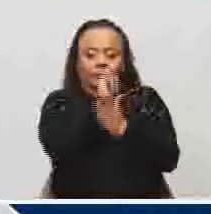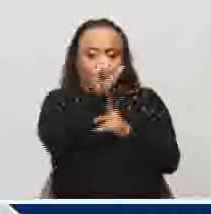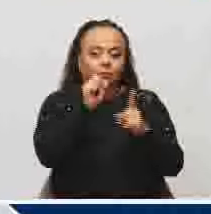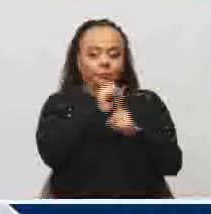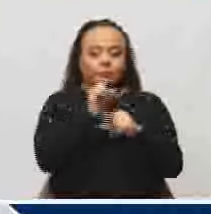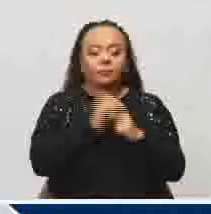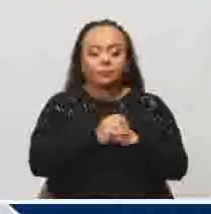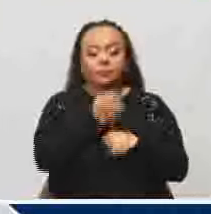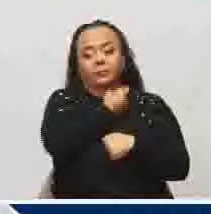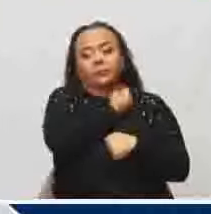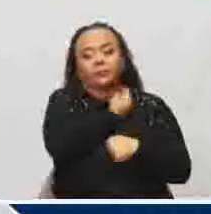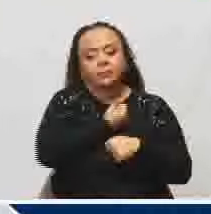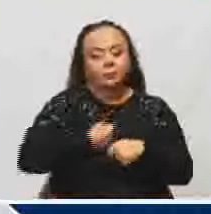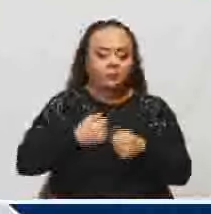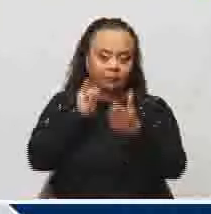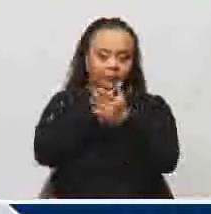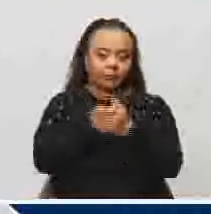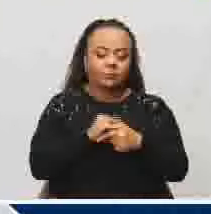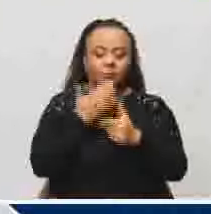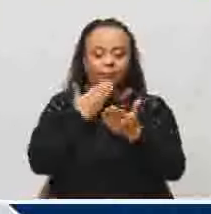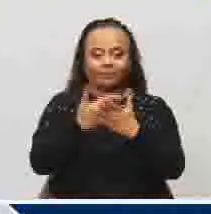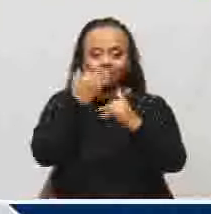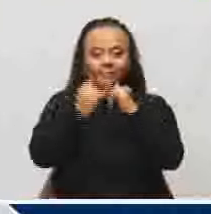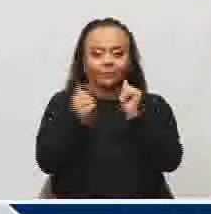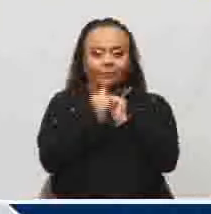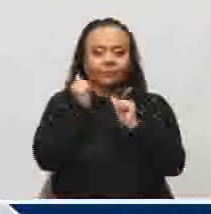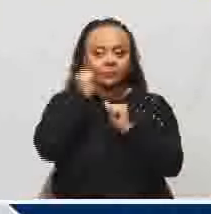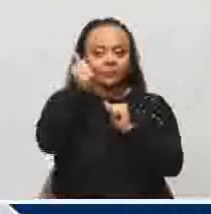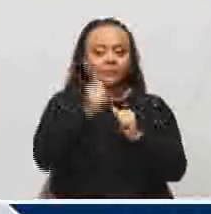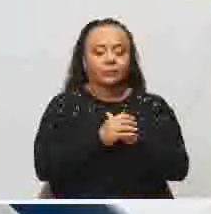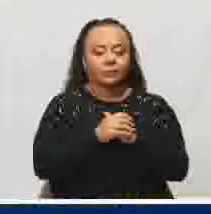de sacrificar Esto bueno cerremos con la liga Cuál es el